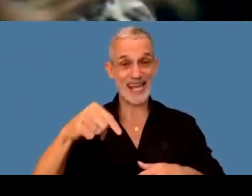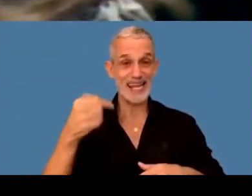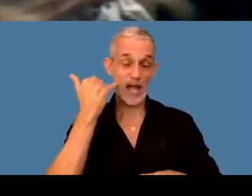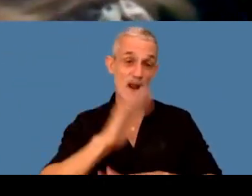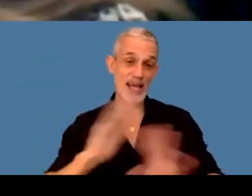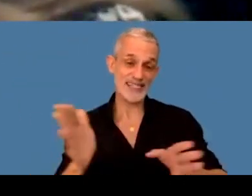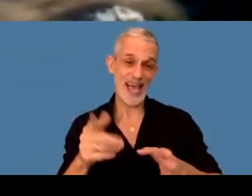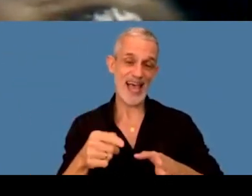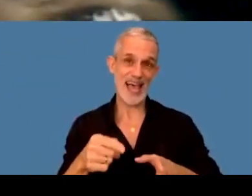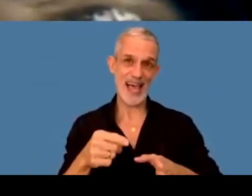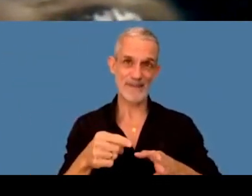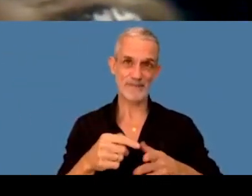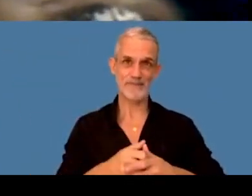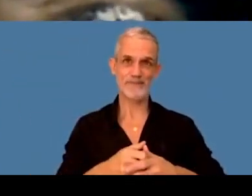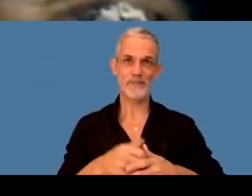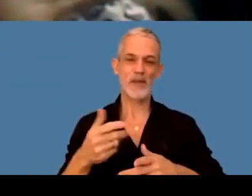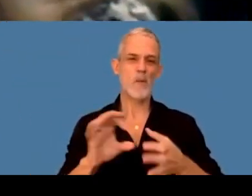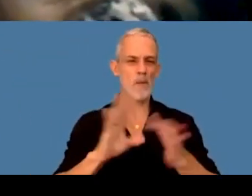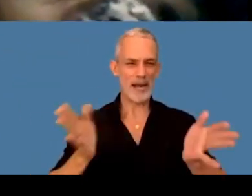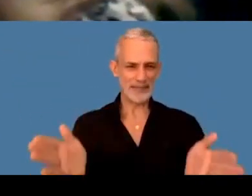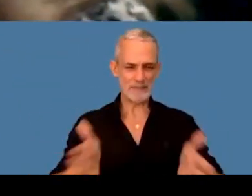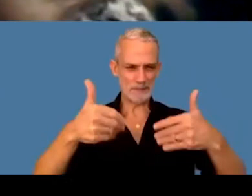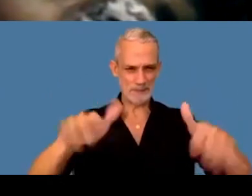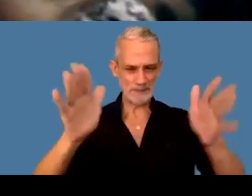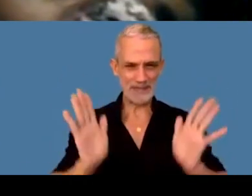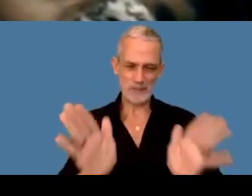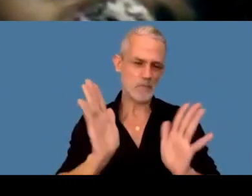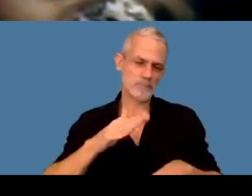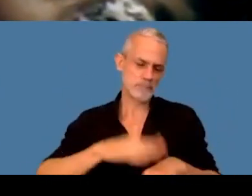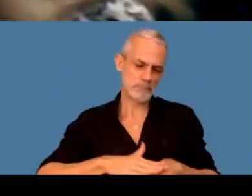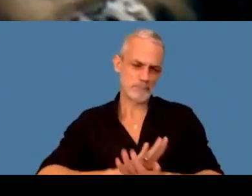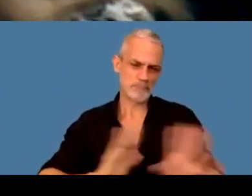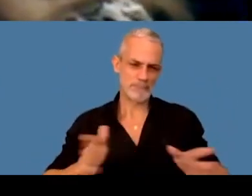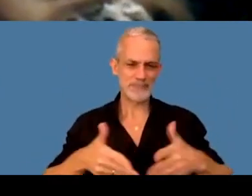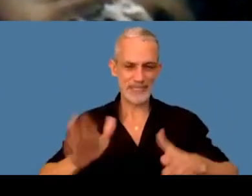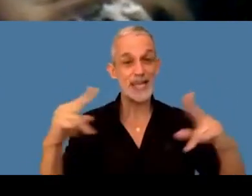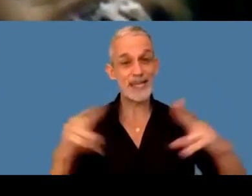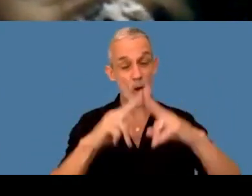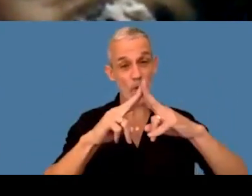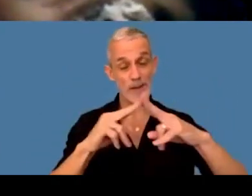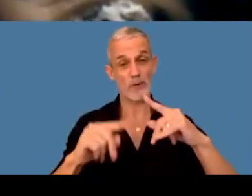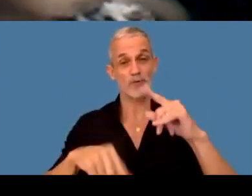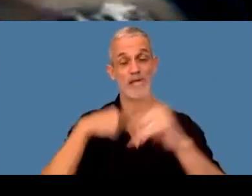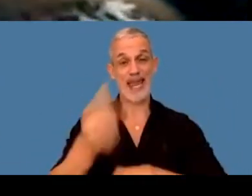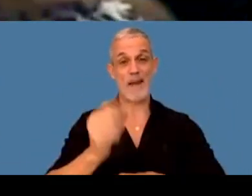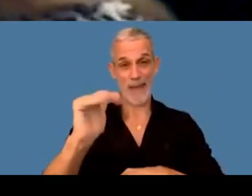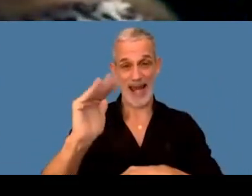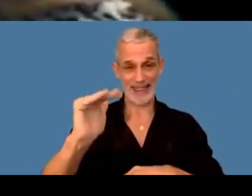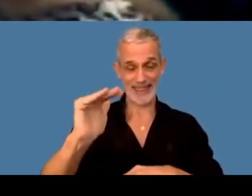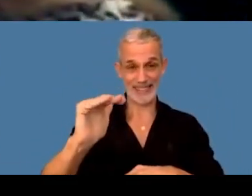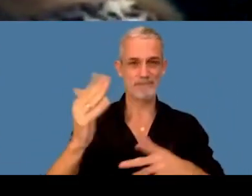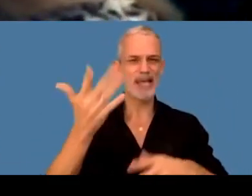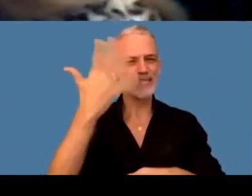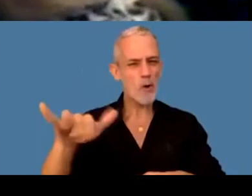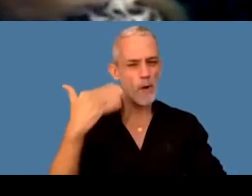vamos liberando del compromiso, y nos vemos el martes que viene, 5:30 de la